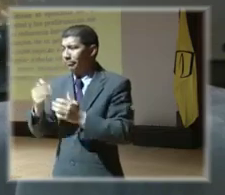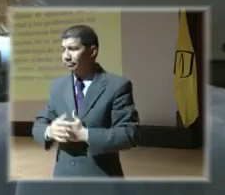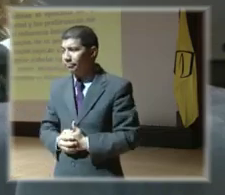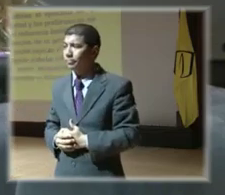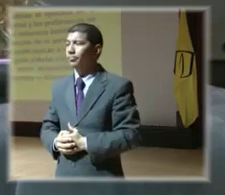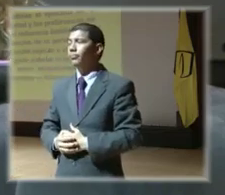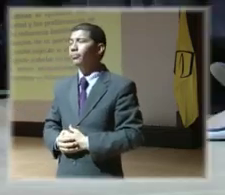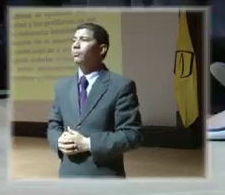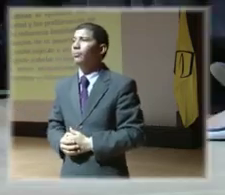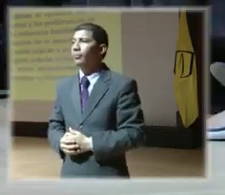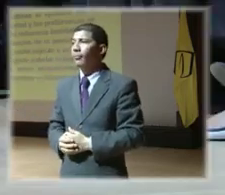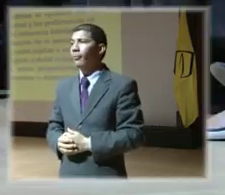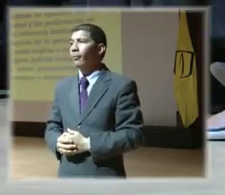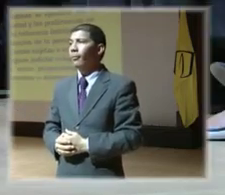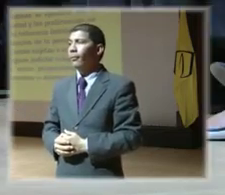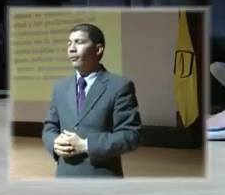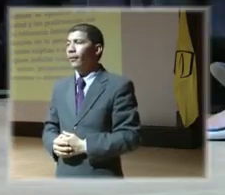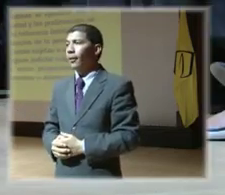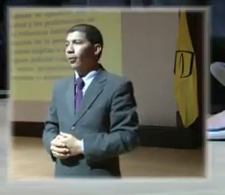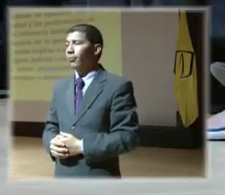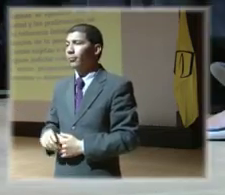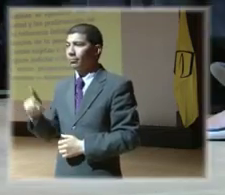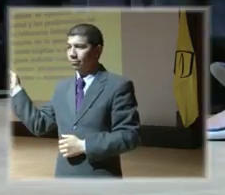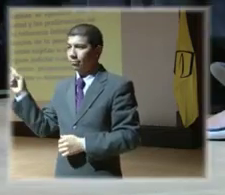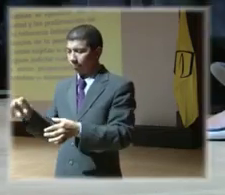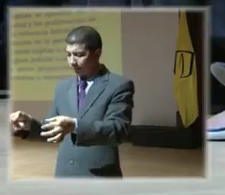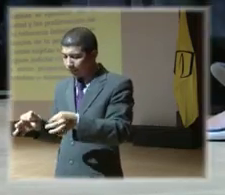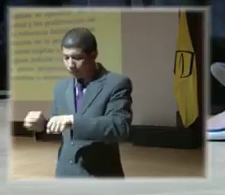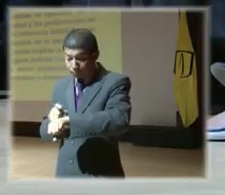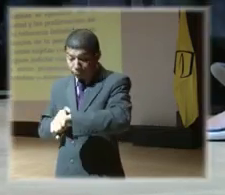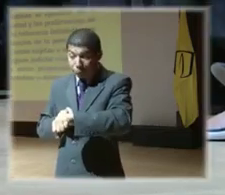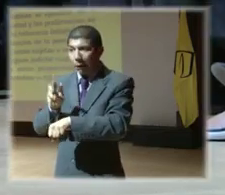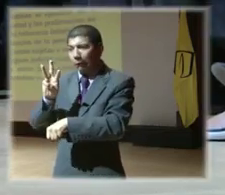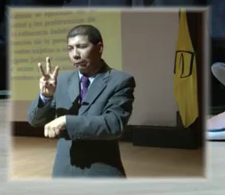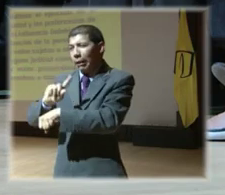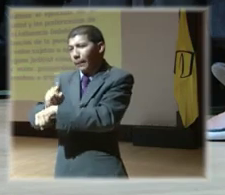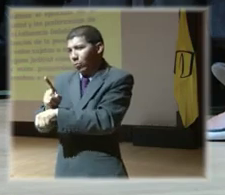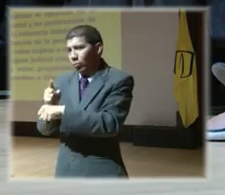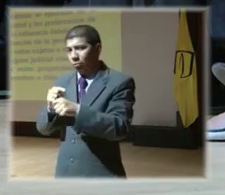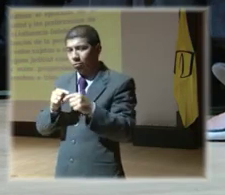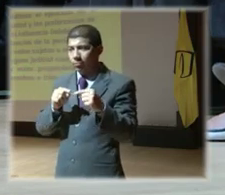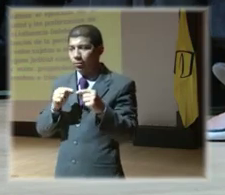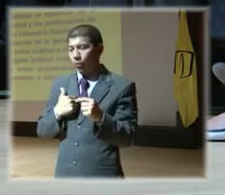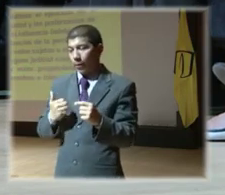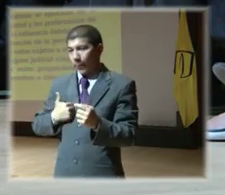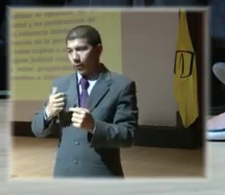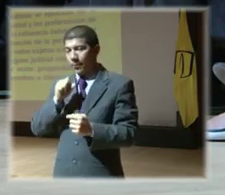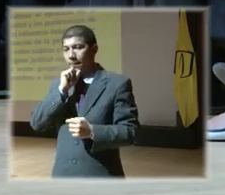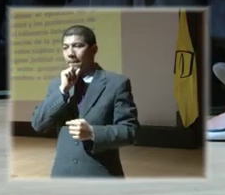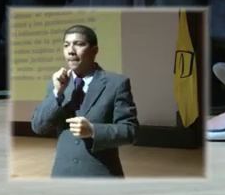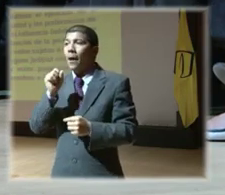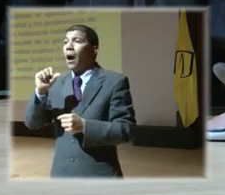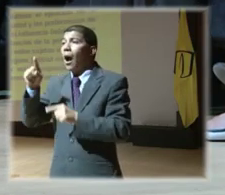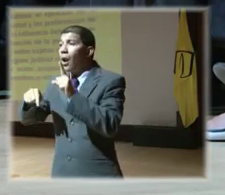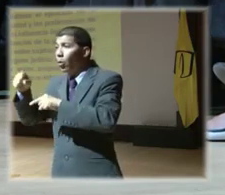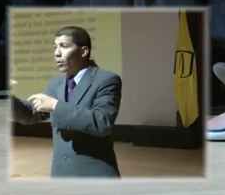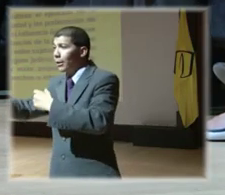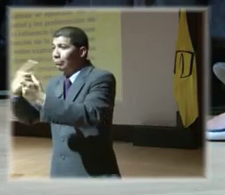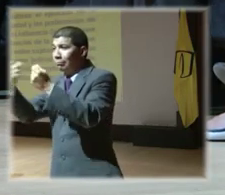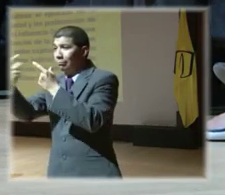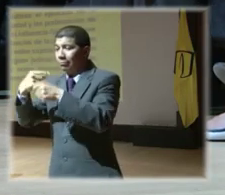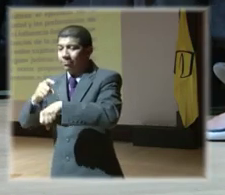hay varias preguntas. Voy a decir aquí, nos quedan 3 minutos de conversatorio. Entonces, nos comprometemos a responderlas en